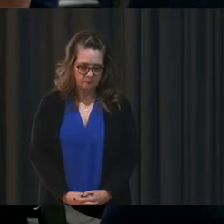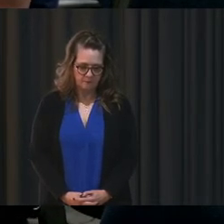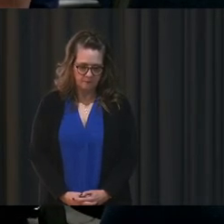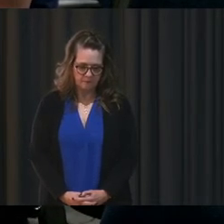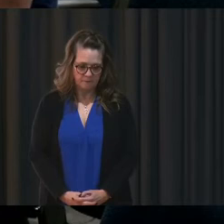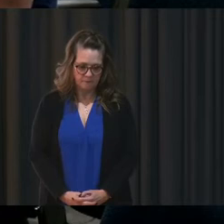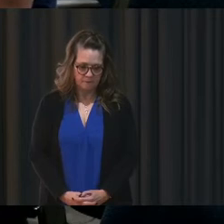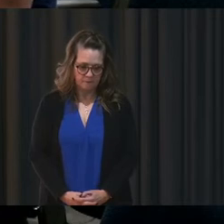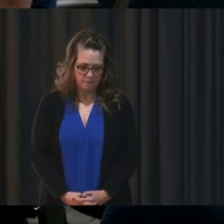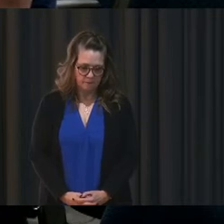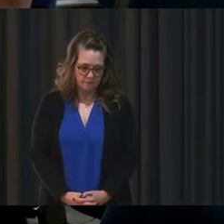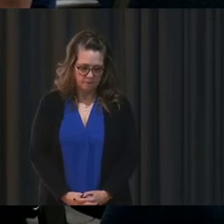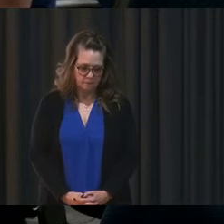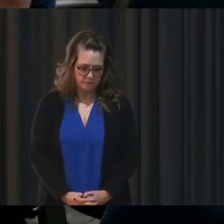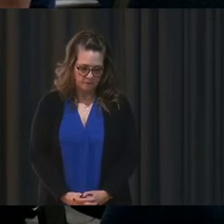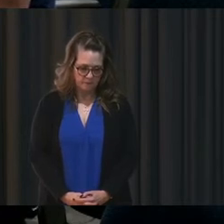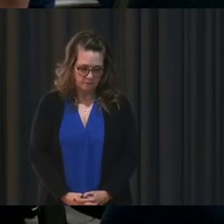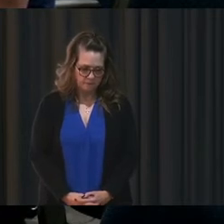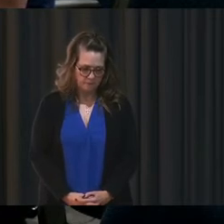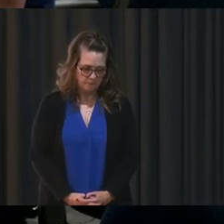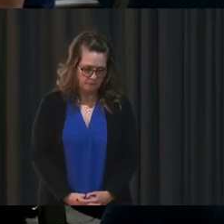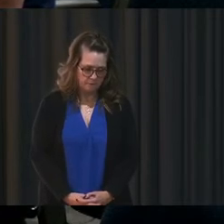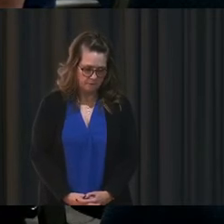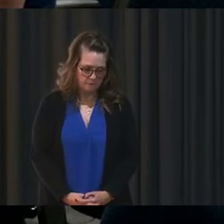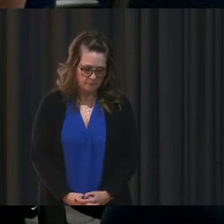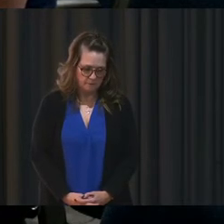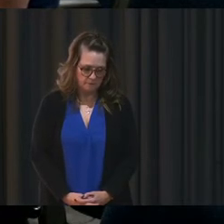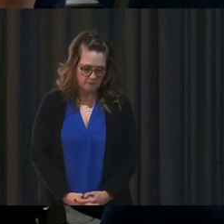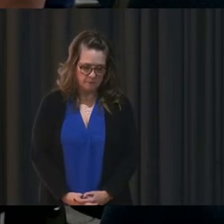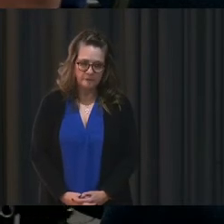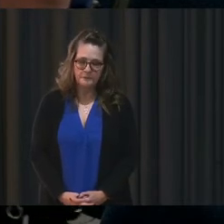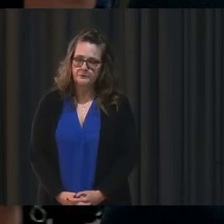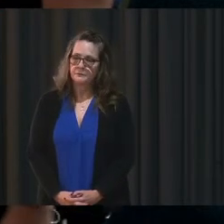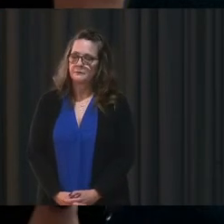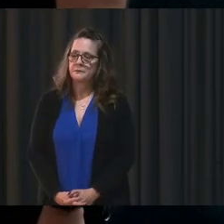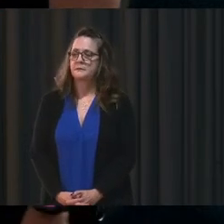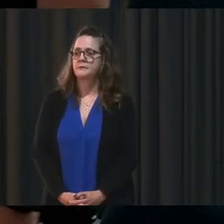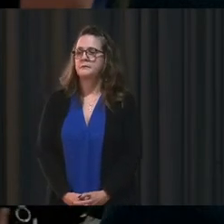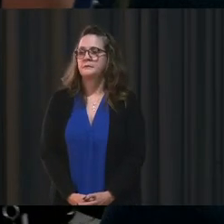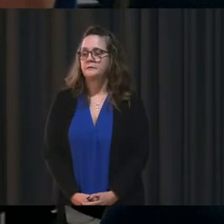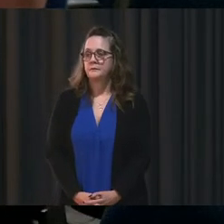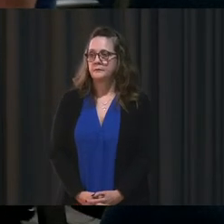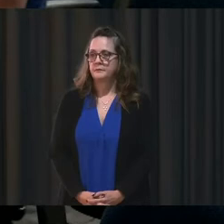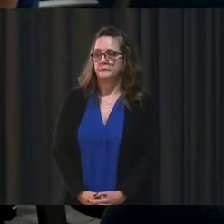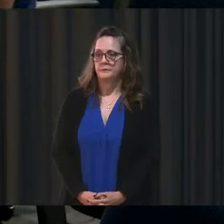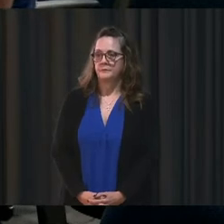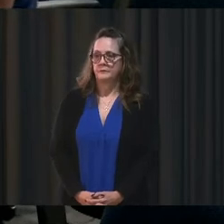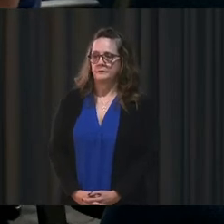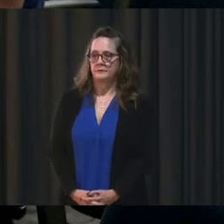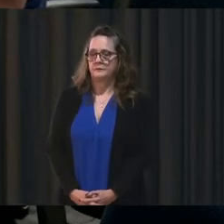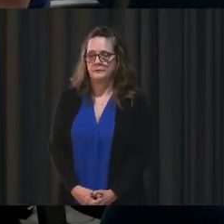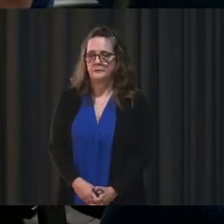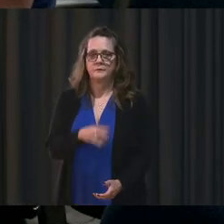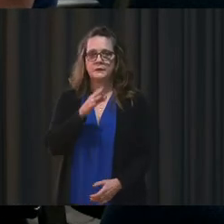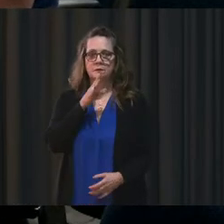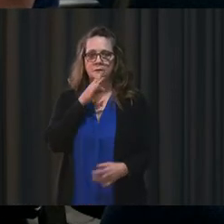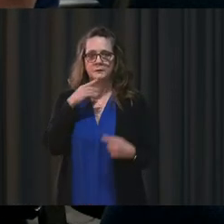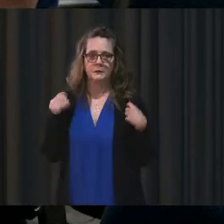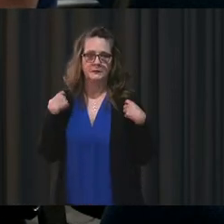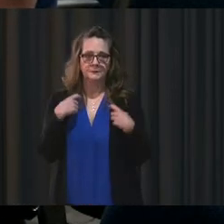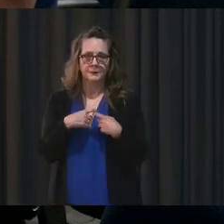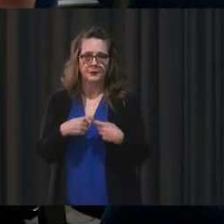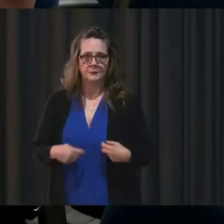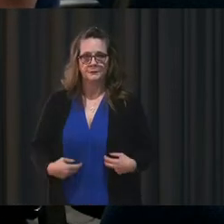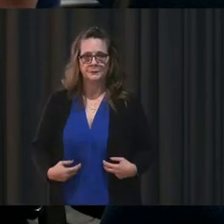era necesario. Cuando yo vine aquí a la escuela, el policía me dijo que no habían, las cámaras no estaban buenas